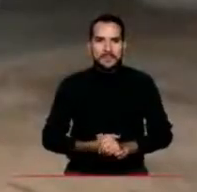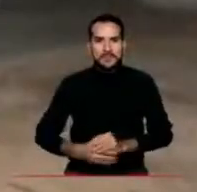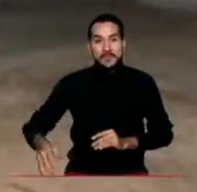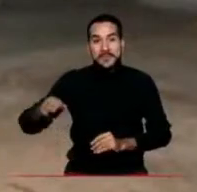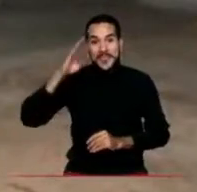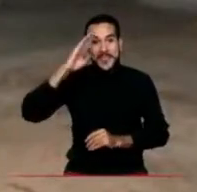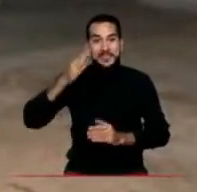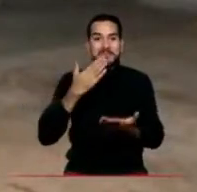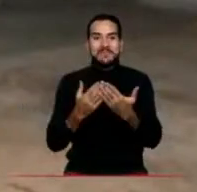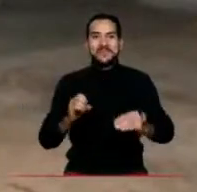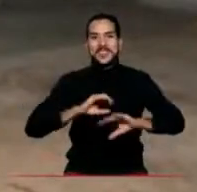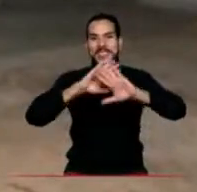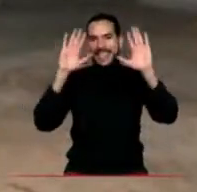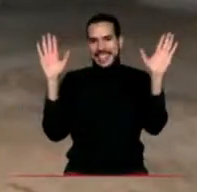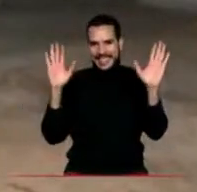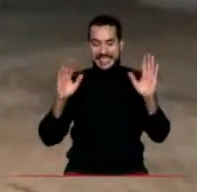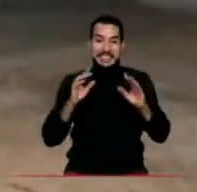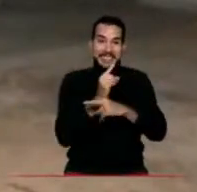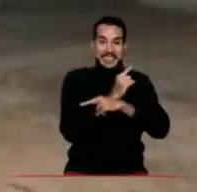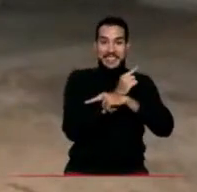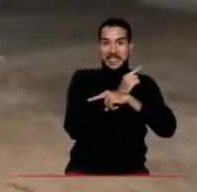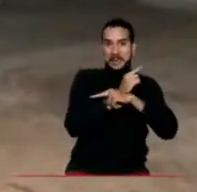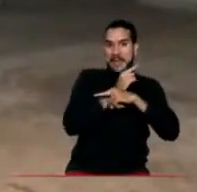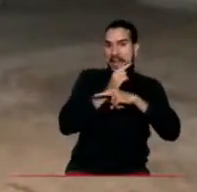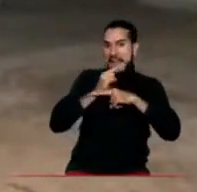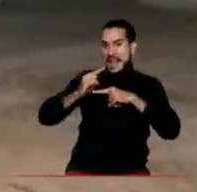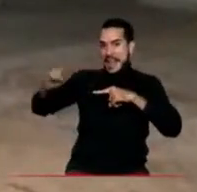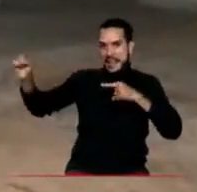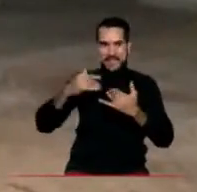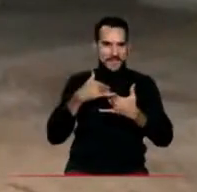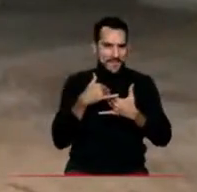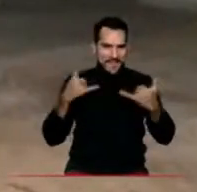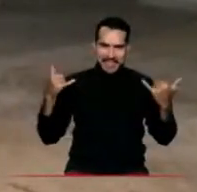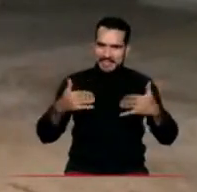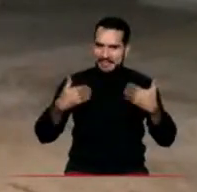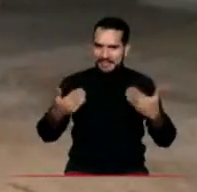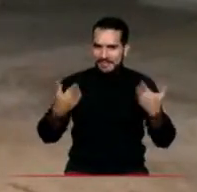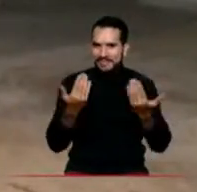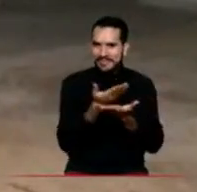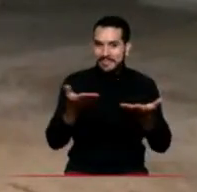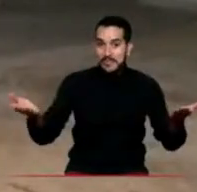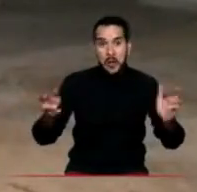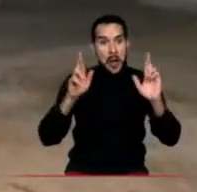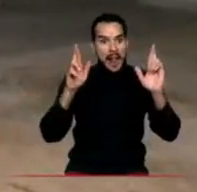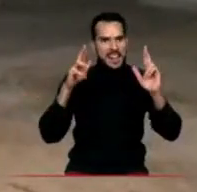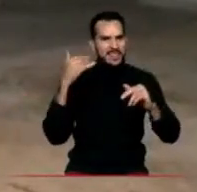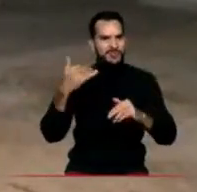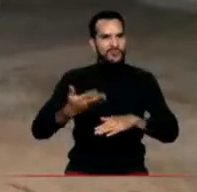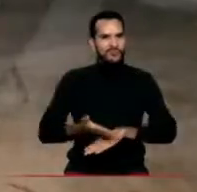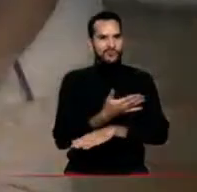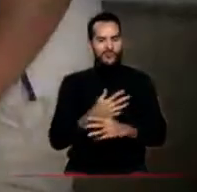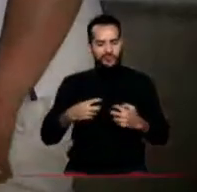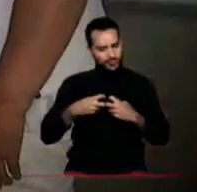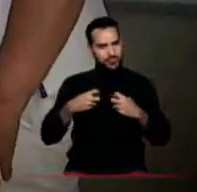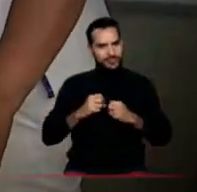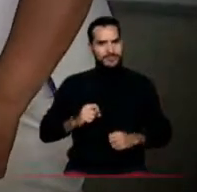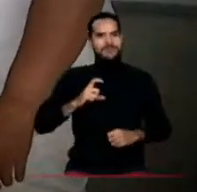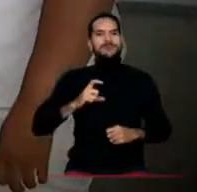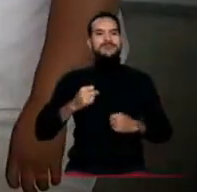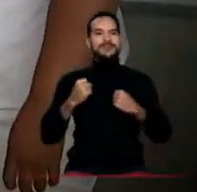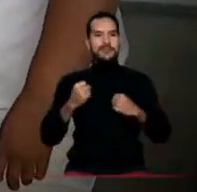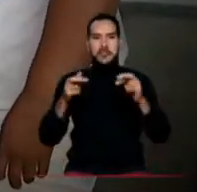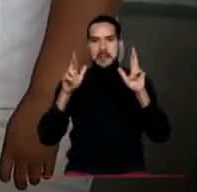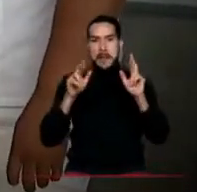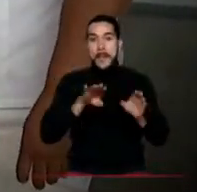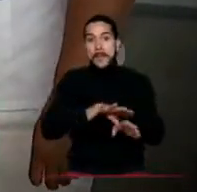Hola, muy buenos días, feliz comienzo de semana, espero que todos estemos con las energías renovadas. Pues aquí en el Hospital Mario